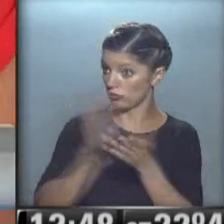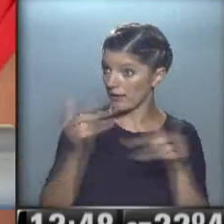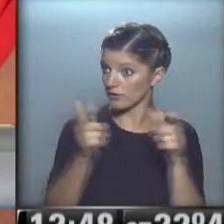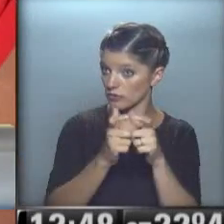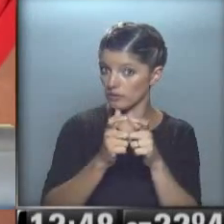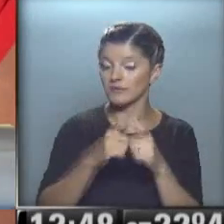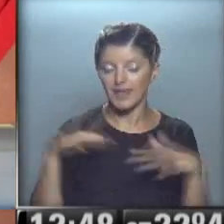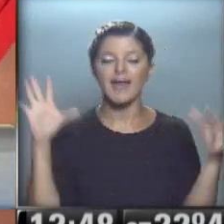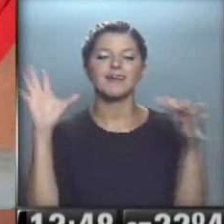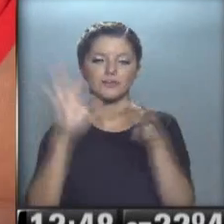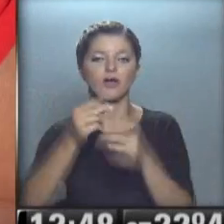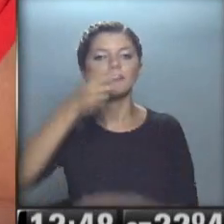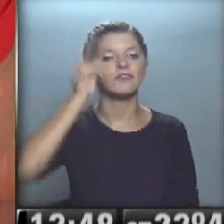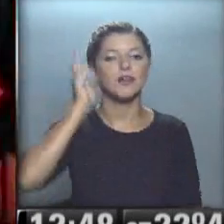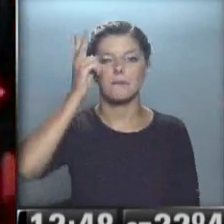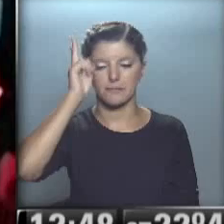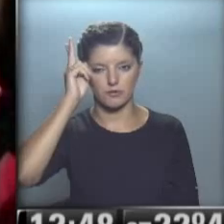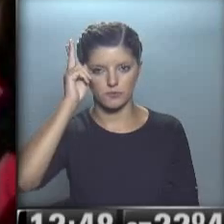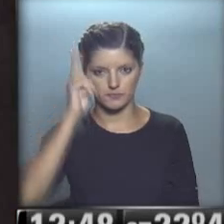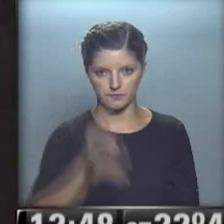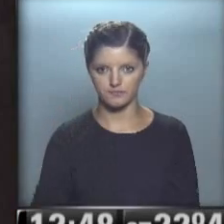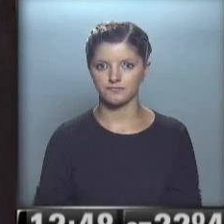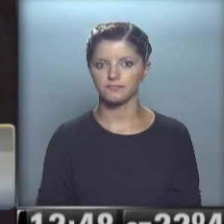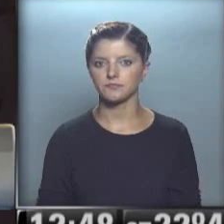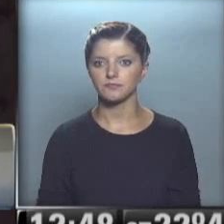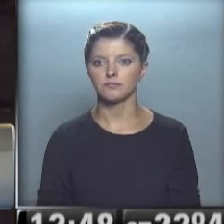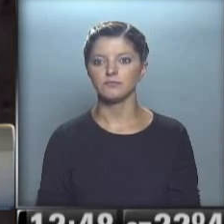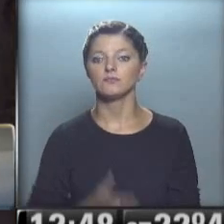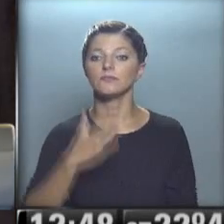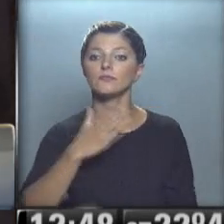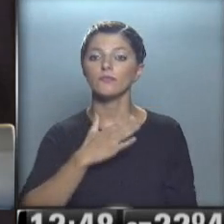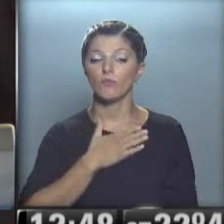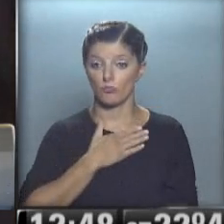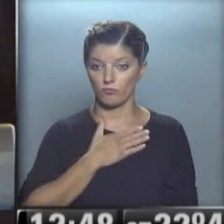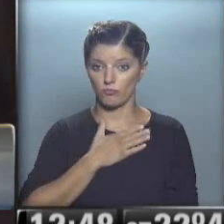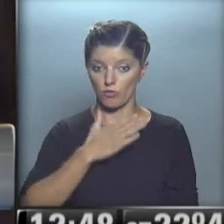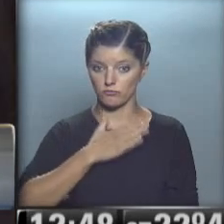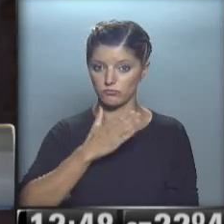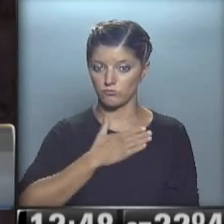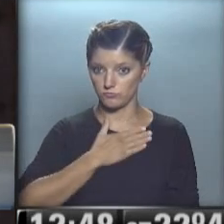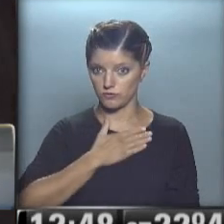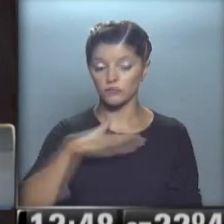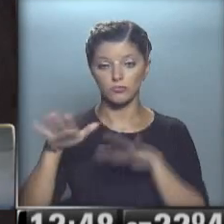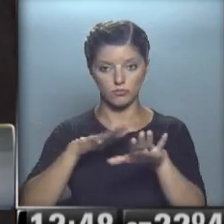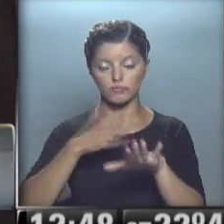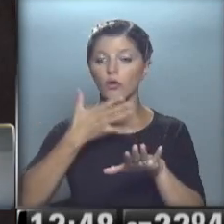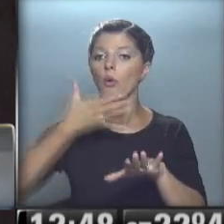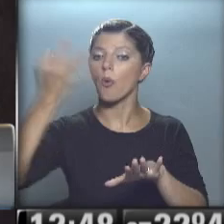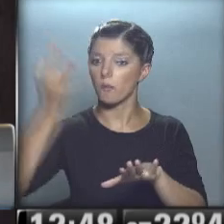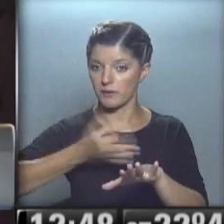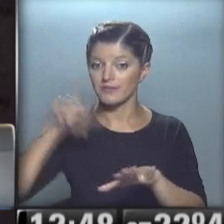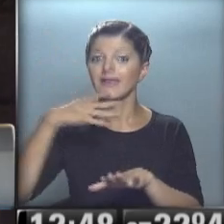chile y Perú en chile y Perú Sí nuestra posición de cumplir el fallo de la